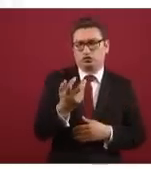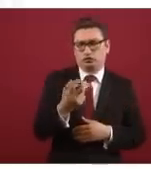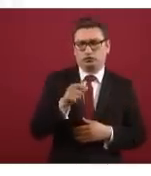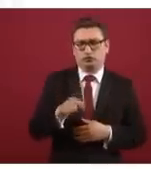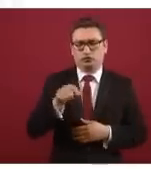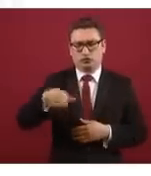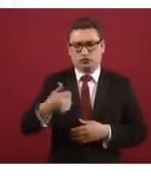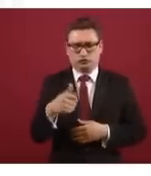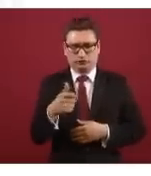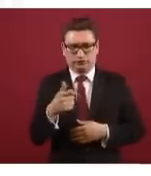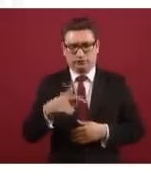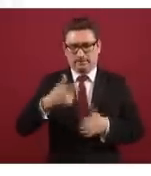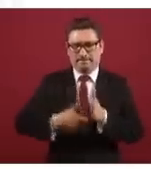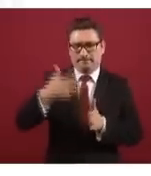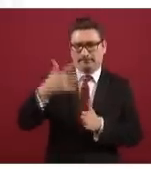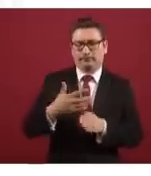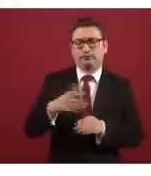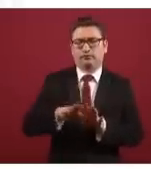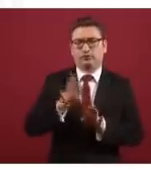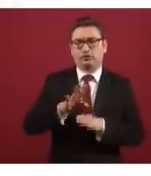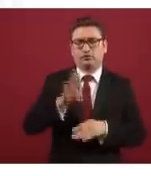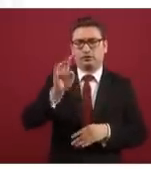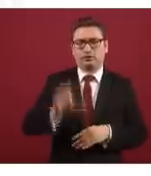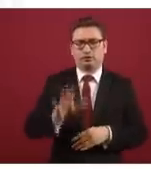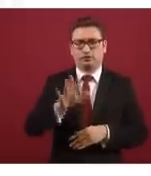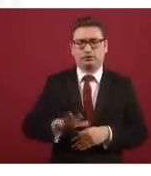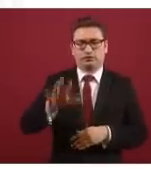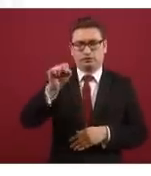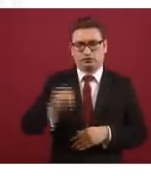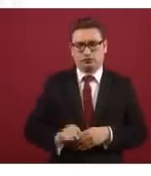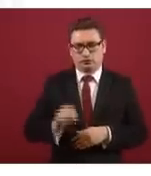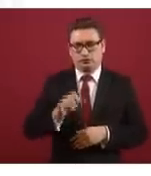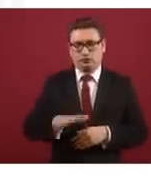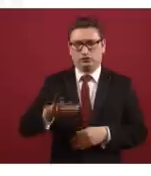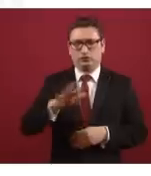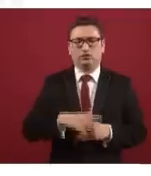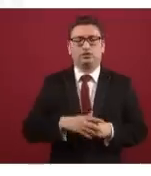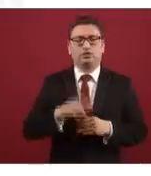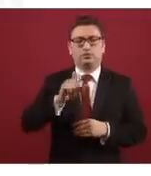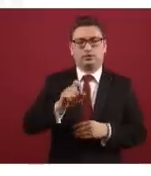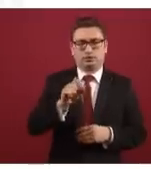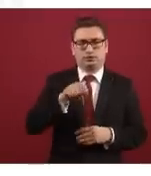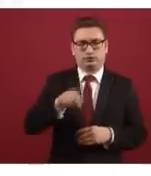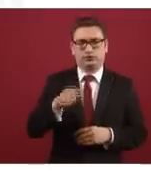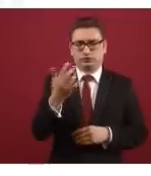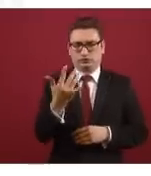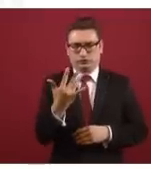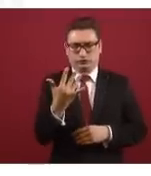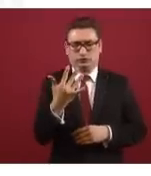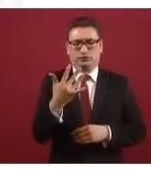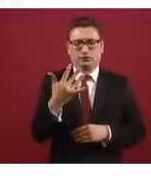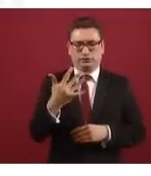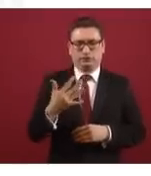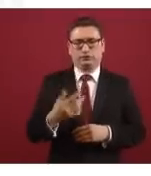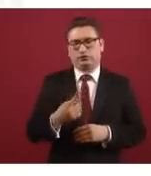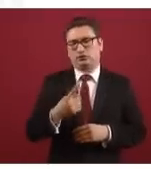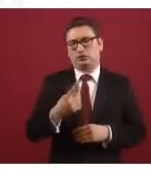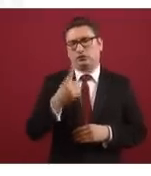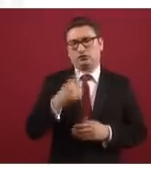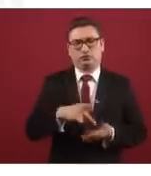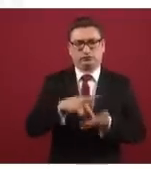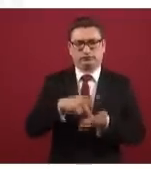8 pesos con 11 centavos, como el más alto del país, en Los Cabos, Baja California Sur, y un precio al público de 20 pesos con 50 centavos por